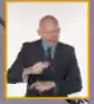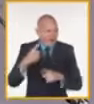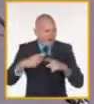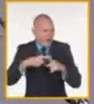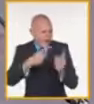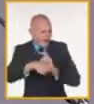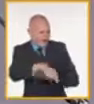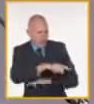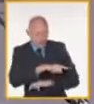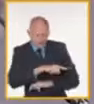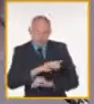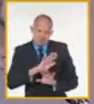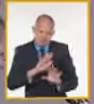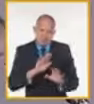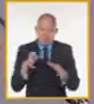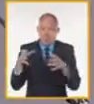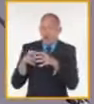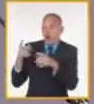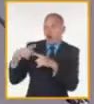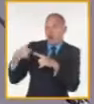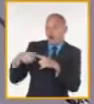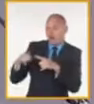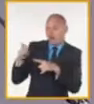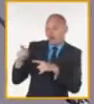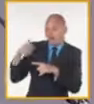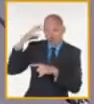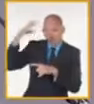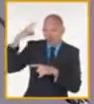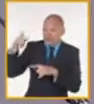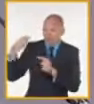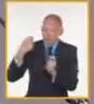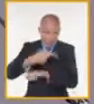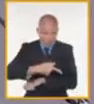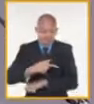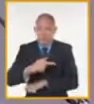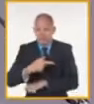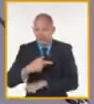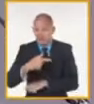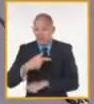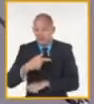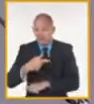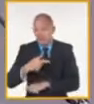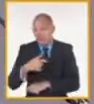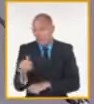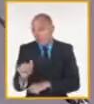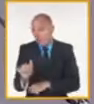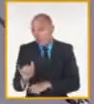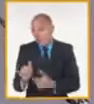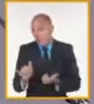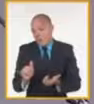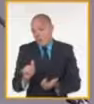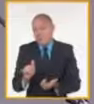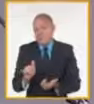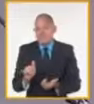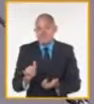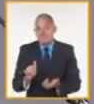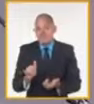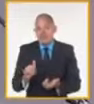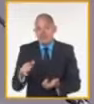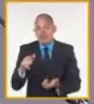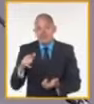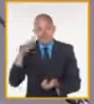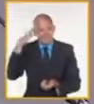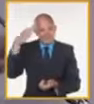apoya que lo ensalza que es cómplice Y que además también opera con vías de terrorismo ya más sobre los